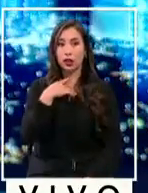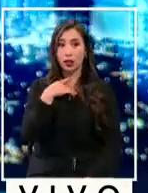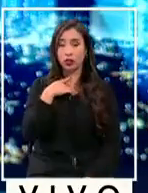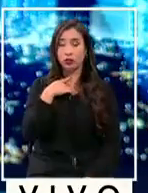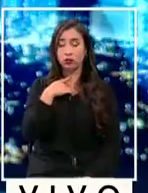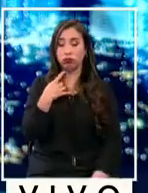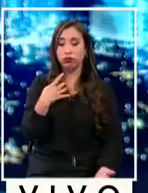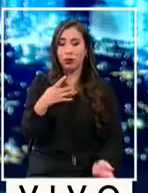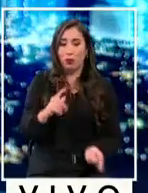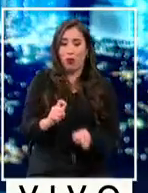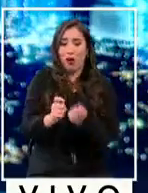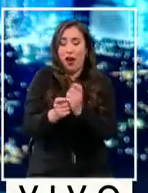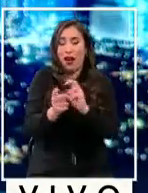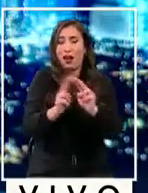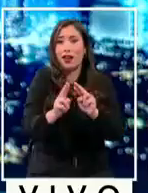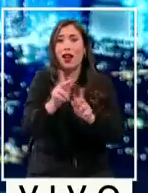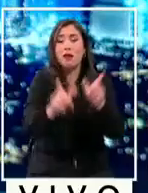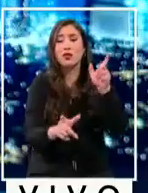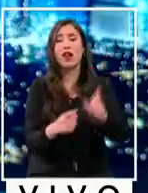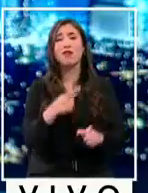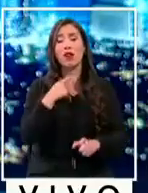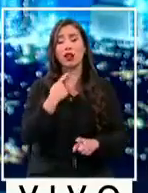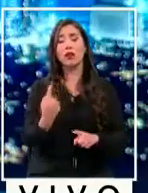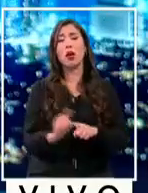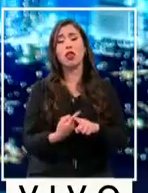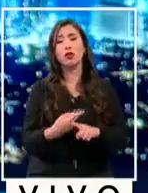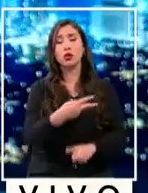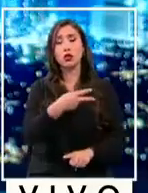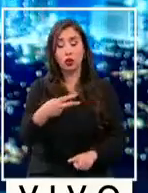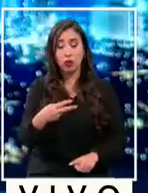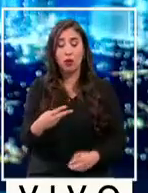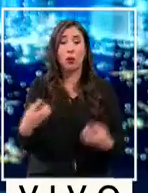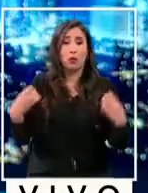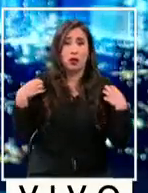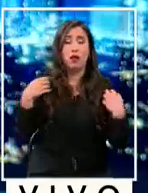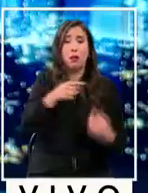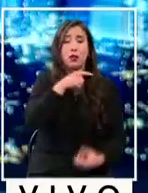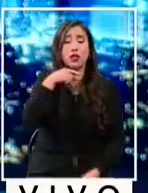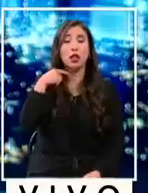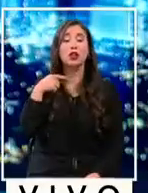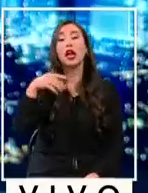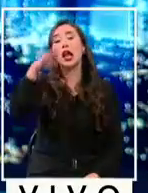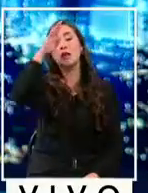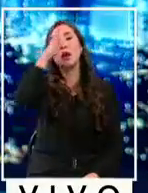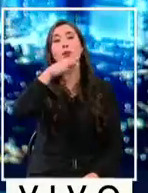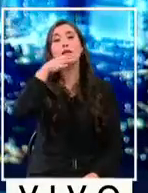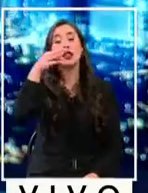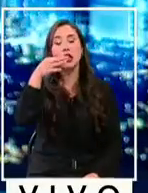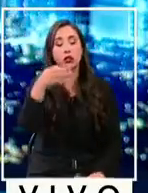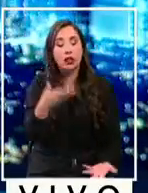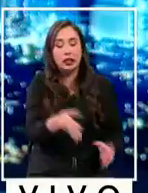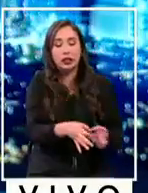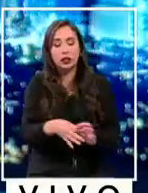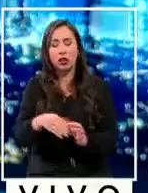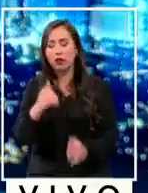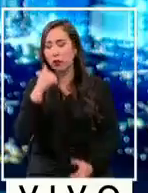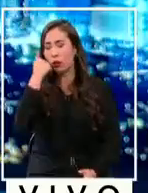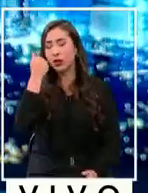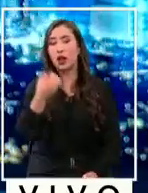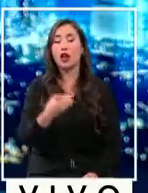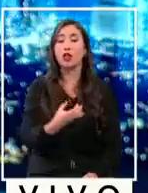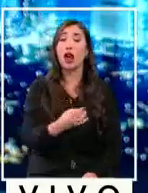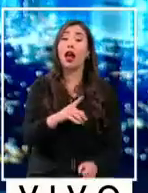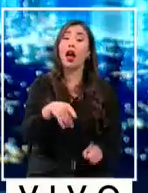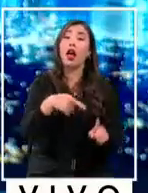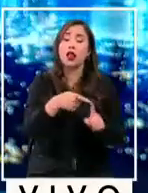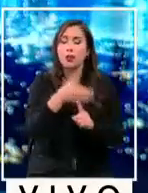de irreparable a las víctimas de abusos sexuales cometidos por sacerdotes. El Papa dijo que le causa vergüenza y dolor. Llamó